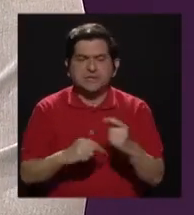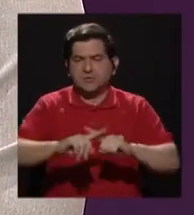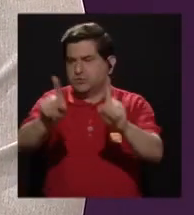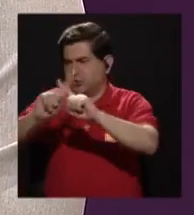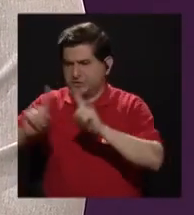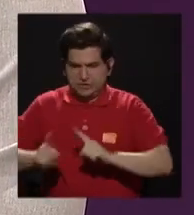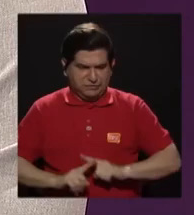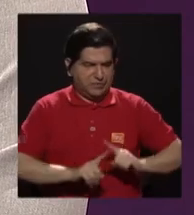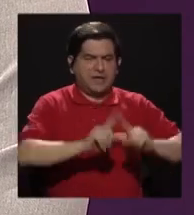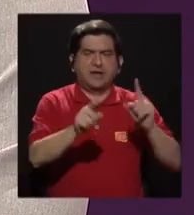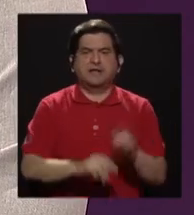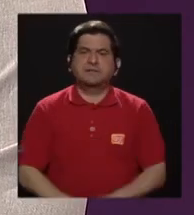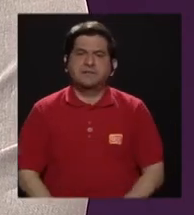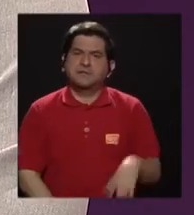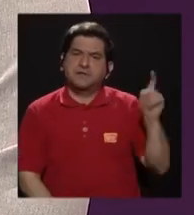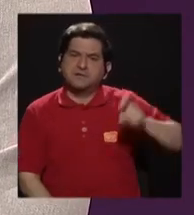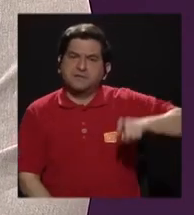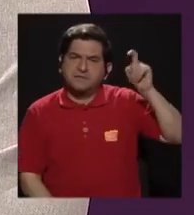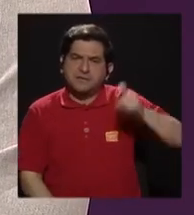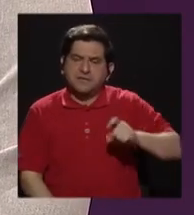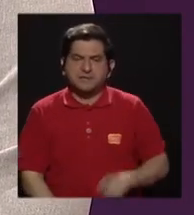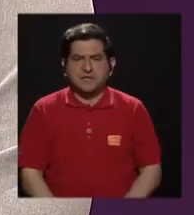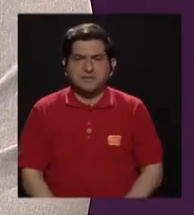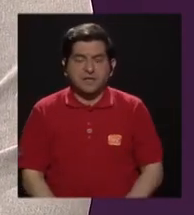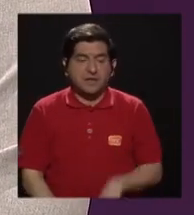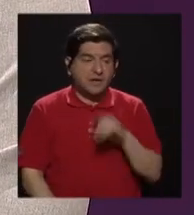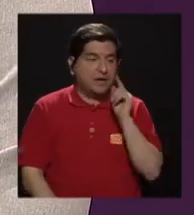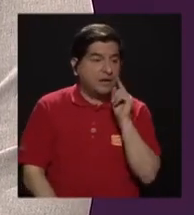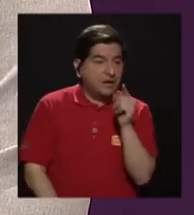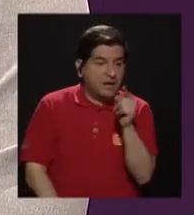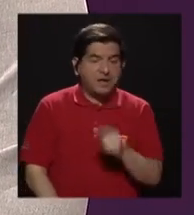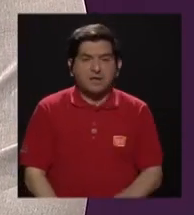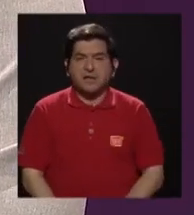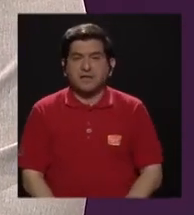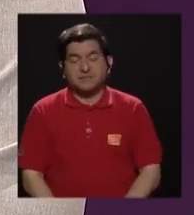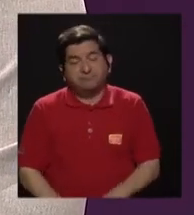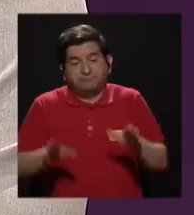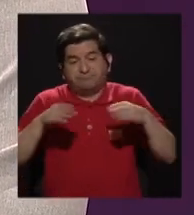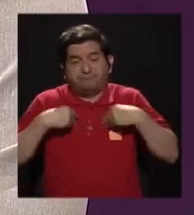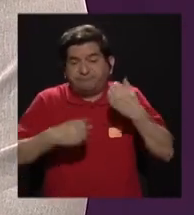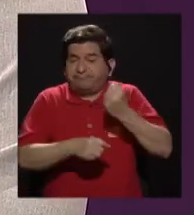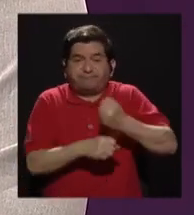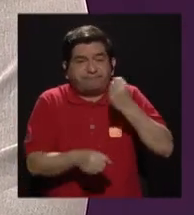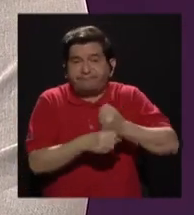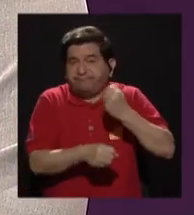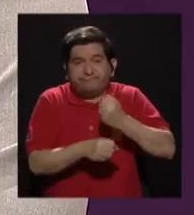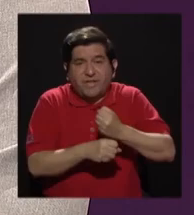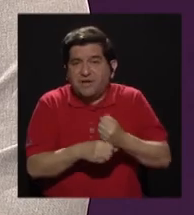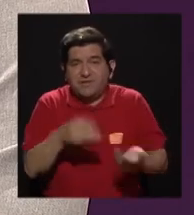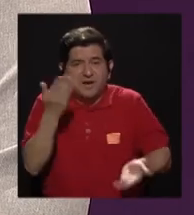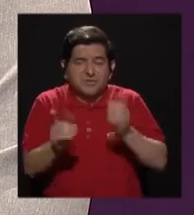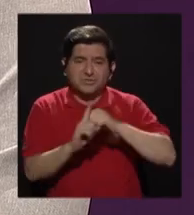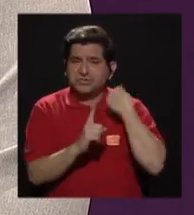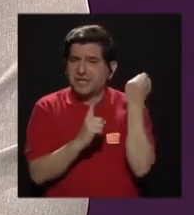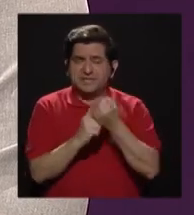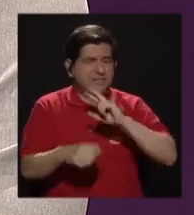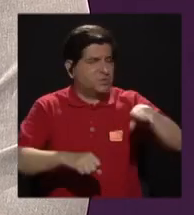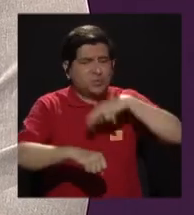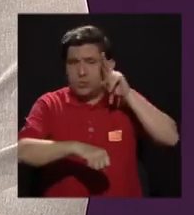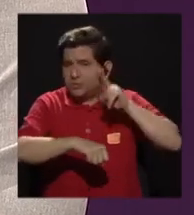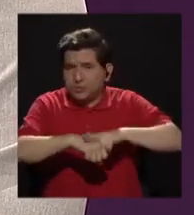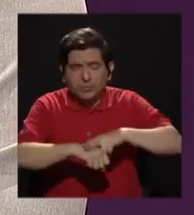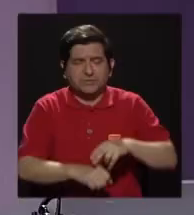diversas tienen que adquirir trabajos en situaciones